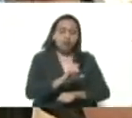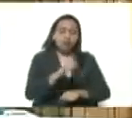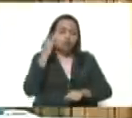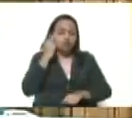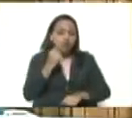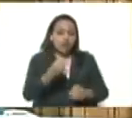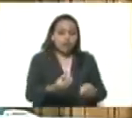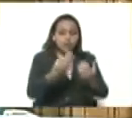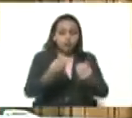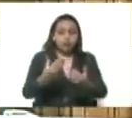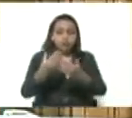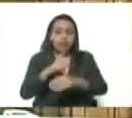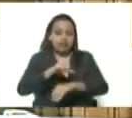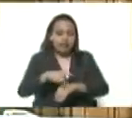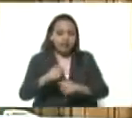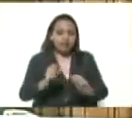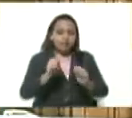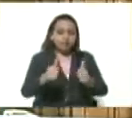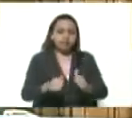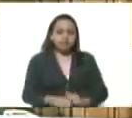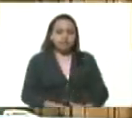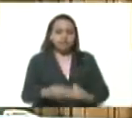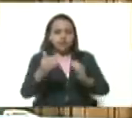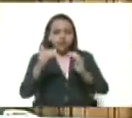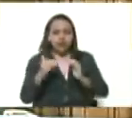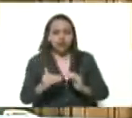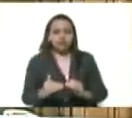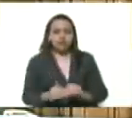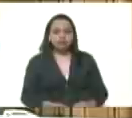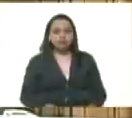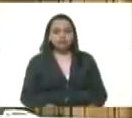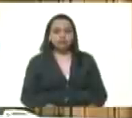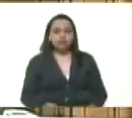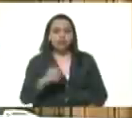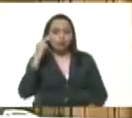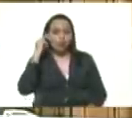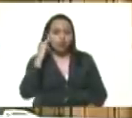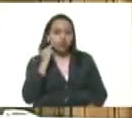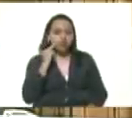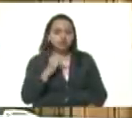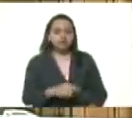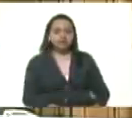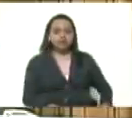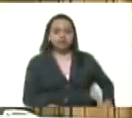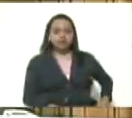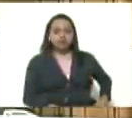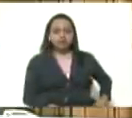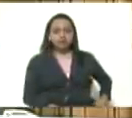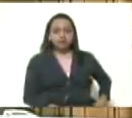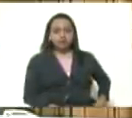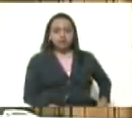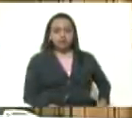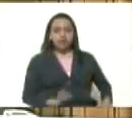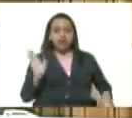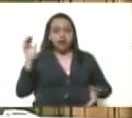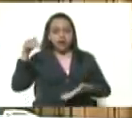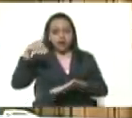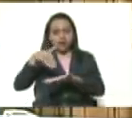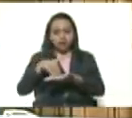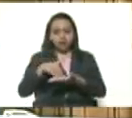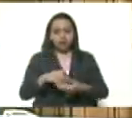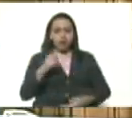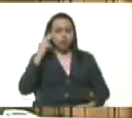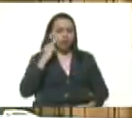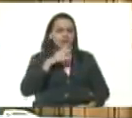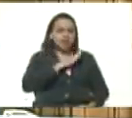Correcto. Igualmente, bueno, después viene el estado Bolívar, Aragua. Bolívar